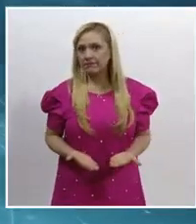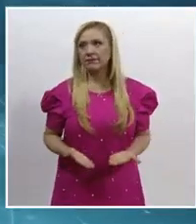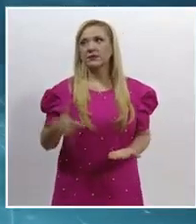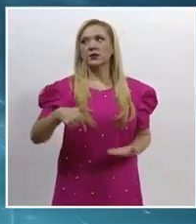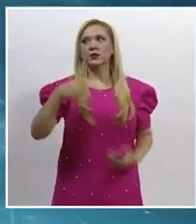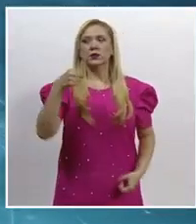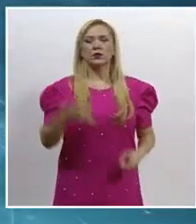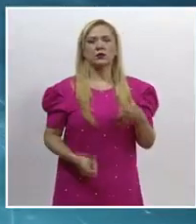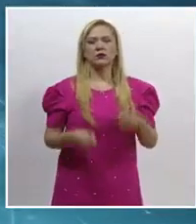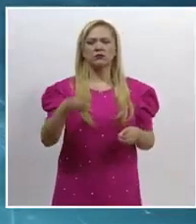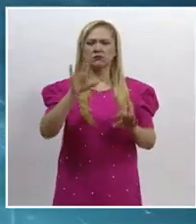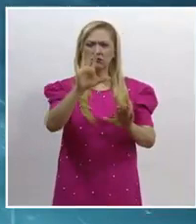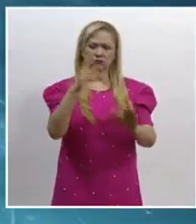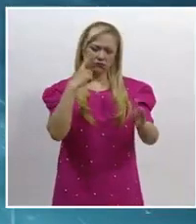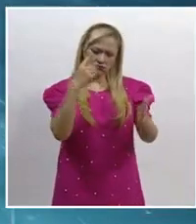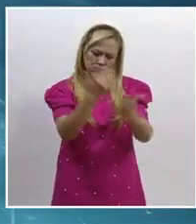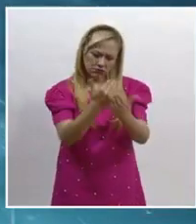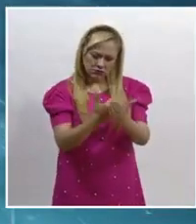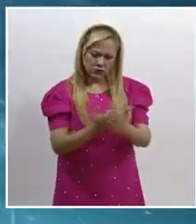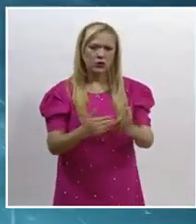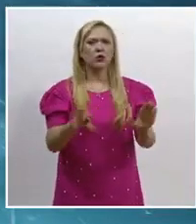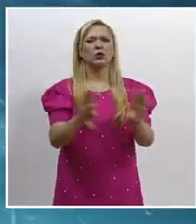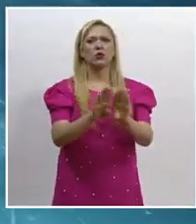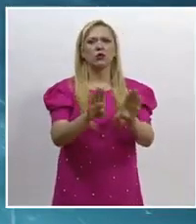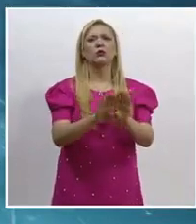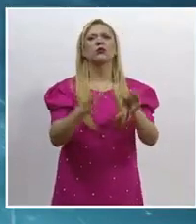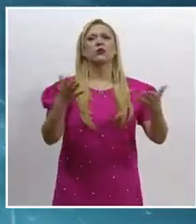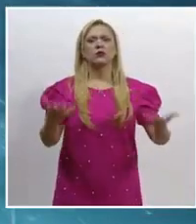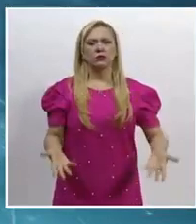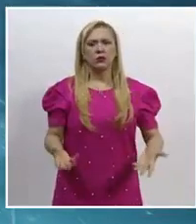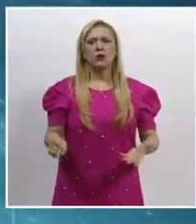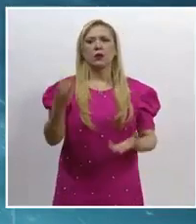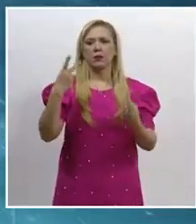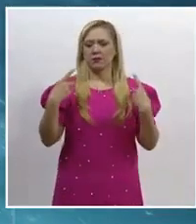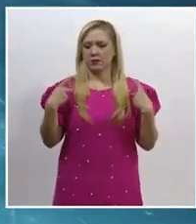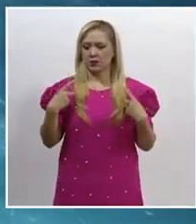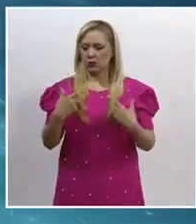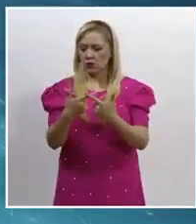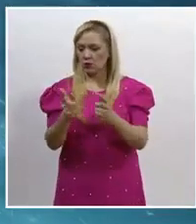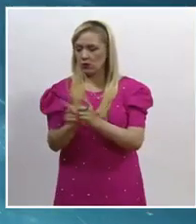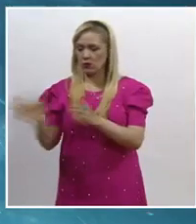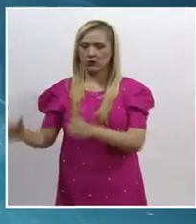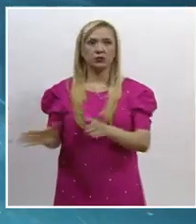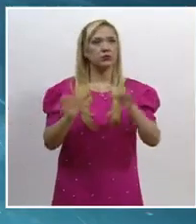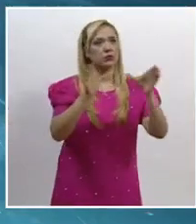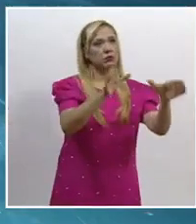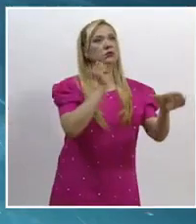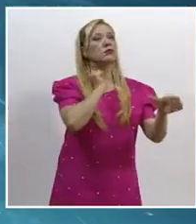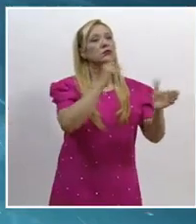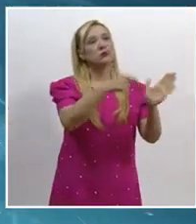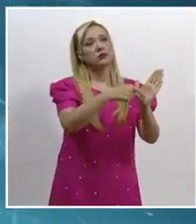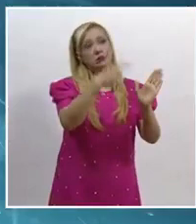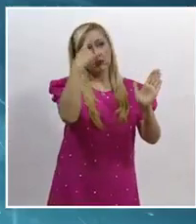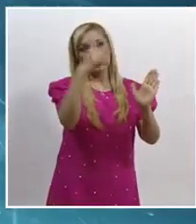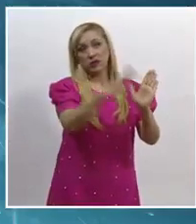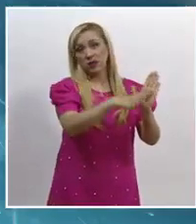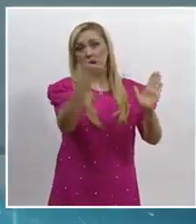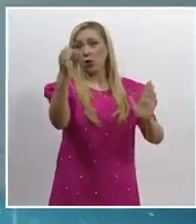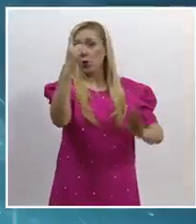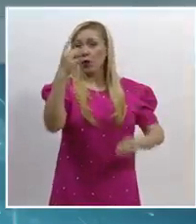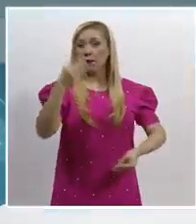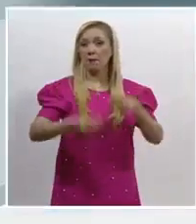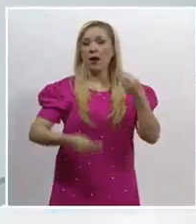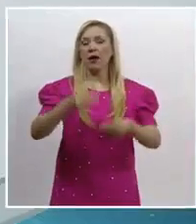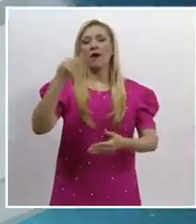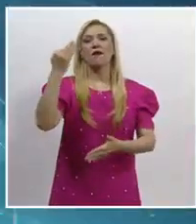La Corte define el procedimiento para integrar terna que enviará al Senado para elegir a una magistrada de la Sala Regional Especializada.